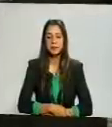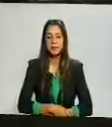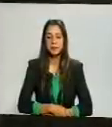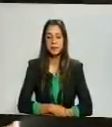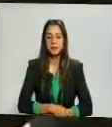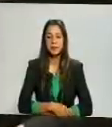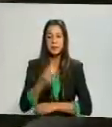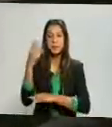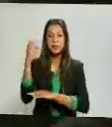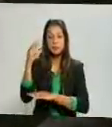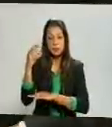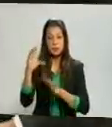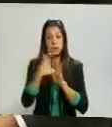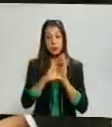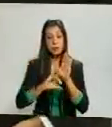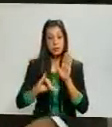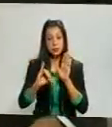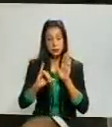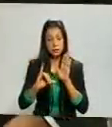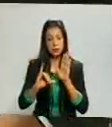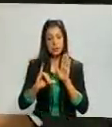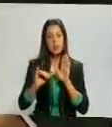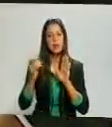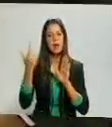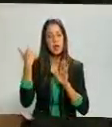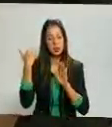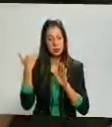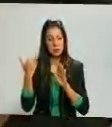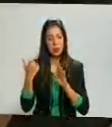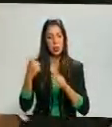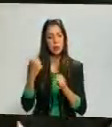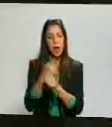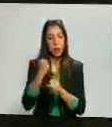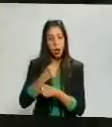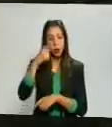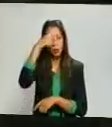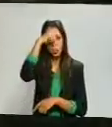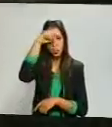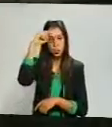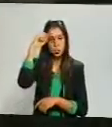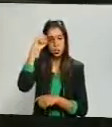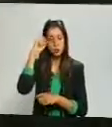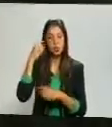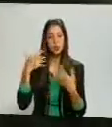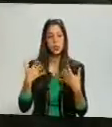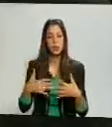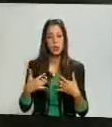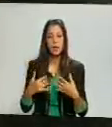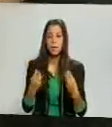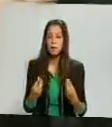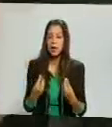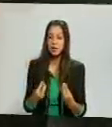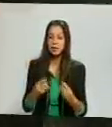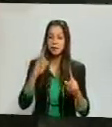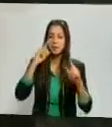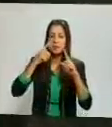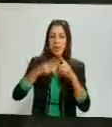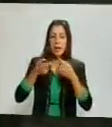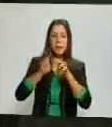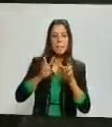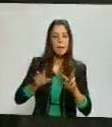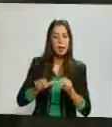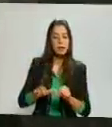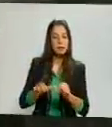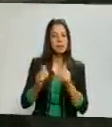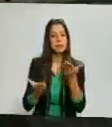La Asamblea Nacional Constituyente viene realizando un arduo trabajo a fin de garantizar la paz y la estabilidad